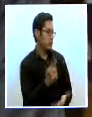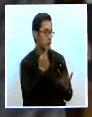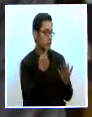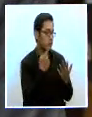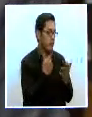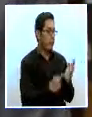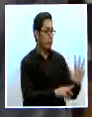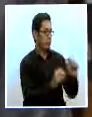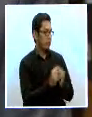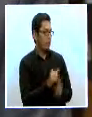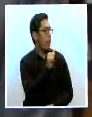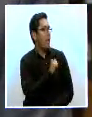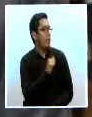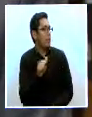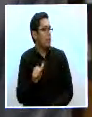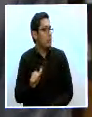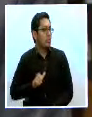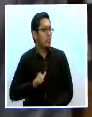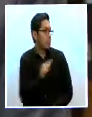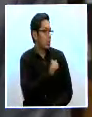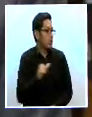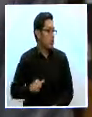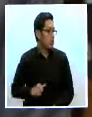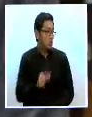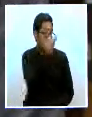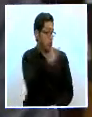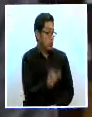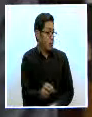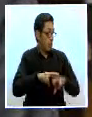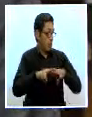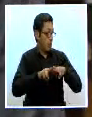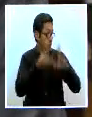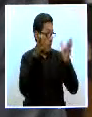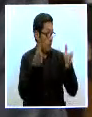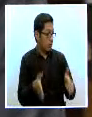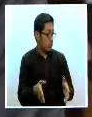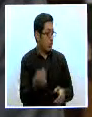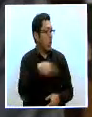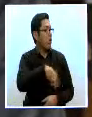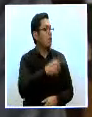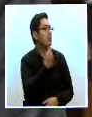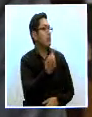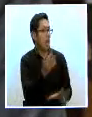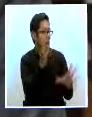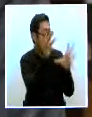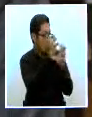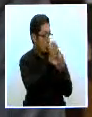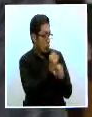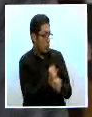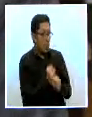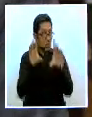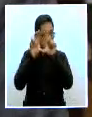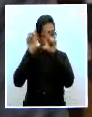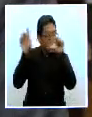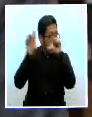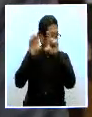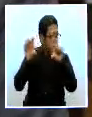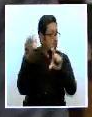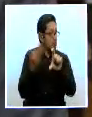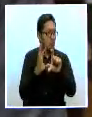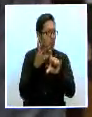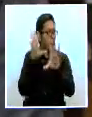la actitud Cuál es el compromiso de taxistas cuando por ejemplo se niegan a prender el taxímetro en las noches y en las madrugadas mire usted que hay la